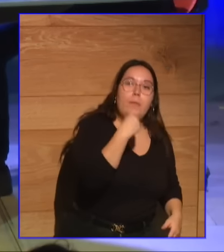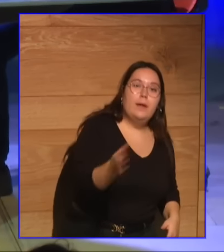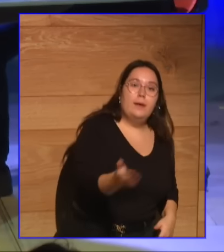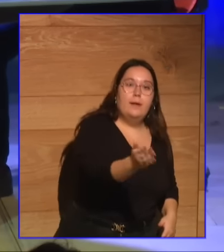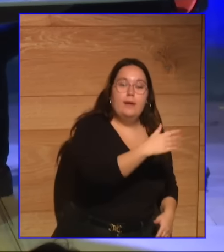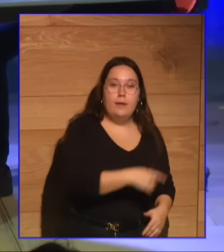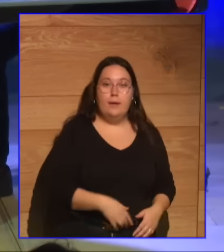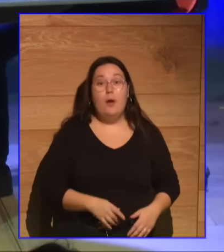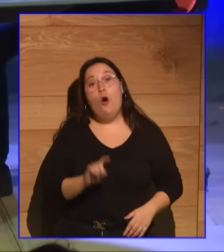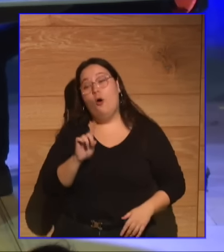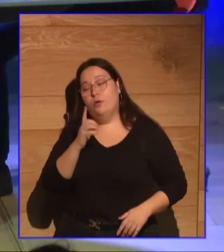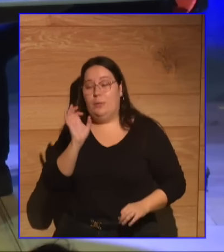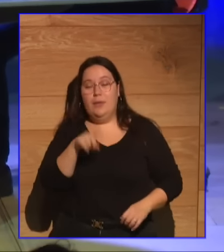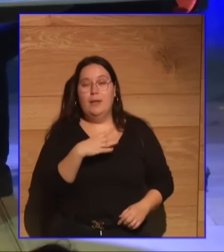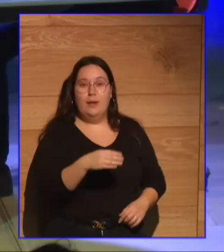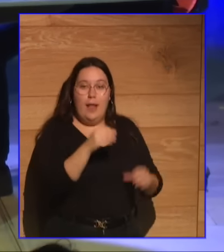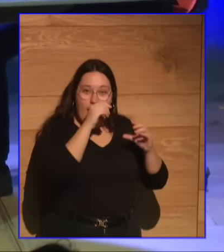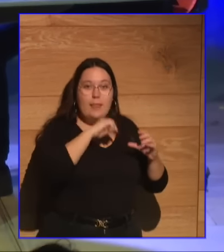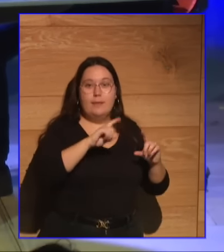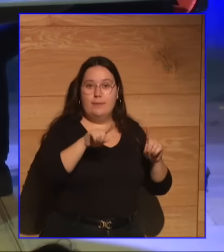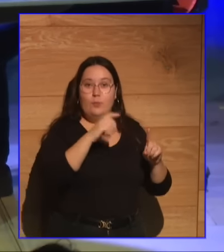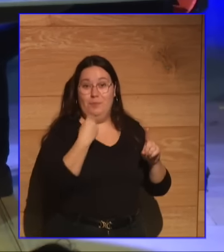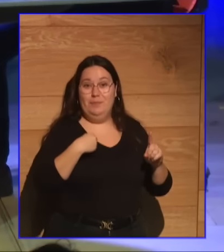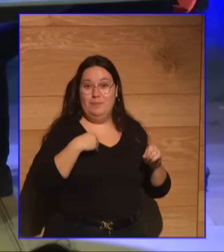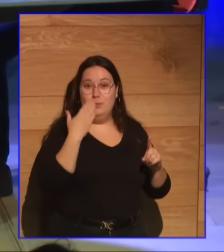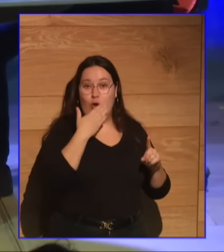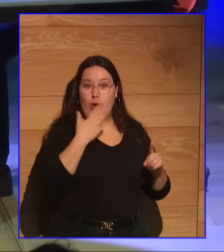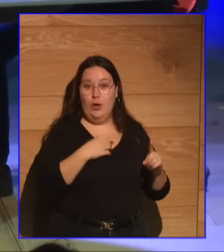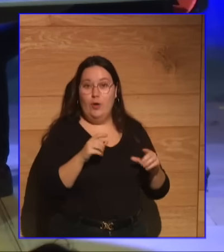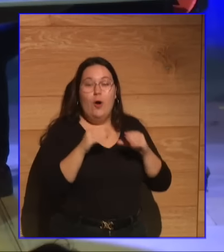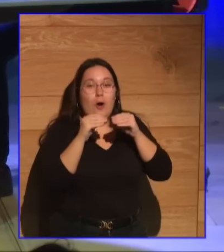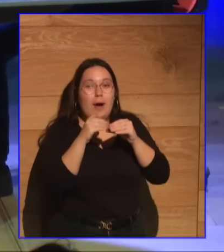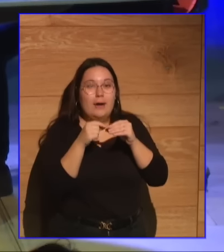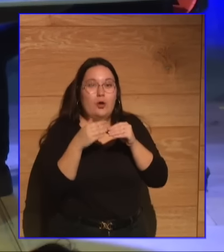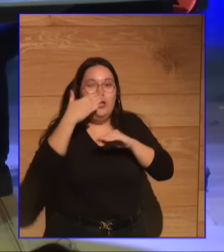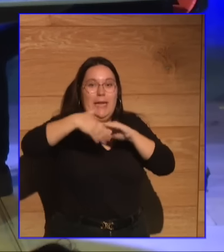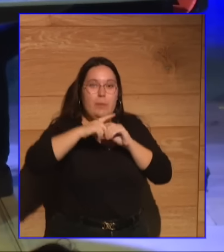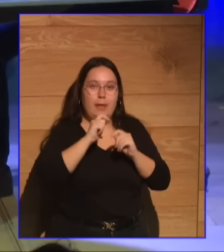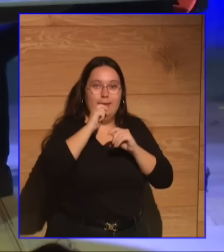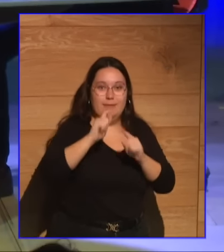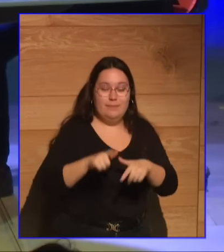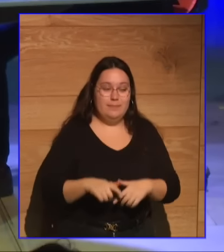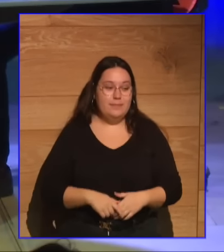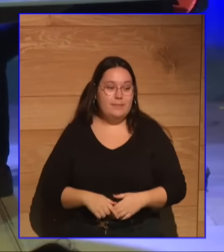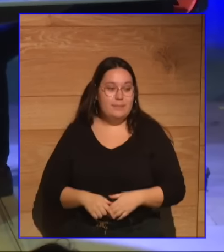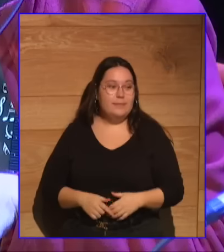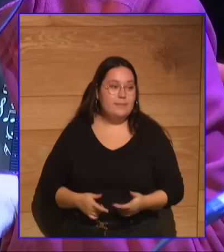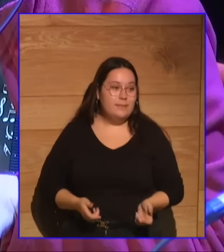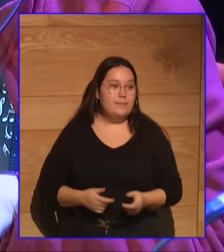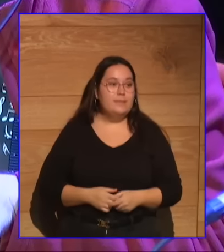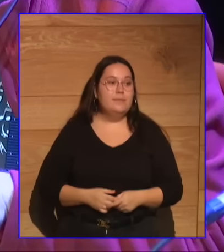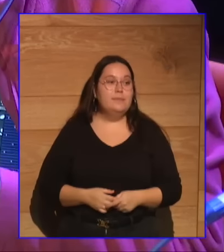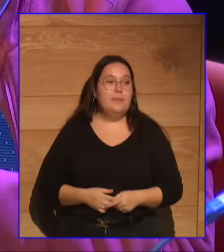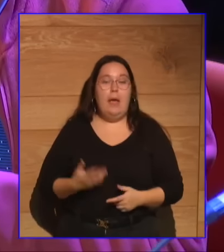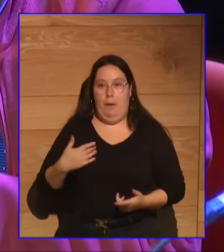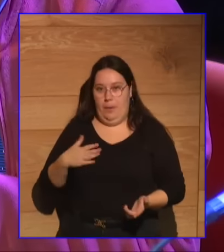faltado? Chuparlos antes, como en el colegio. ¿Sabes? Y o dárnoslos con el dedo. Vamos a ver, una cosa es la intención y luego la realidad. Os cuento la intención,